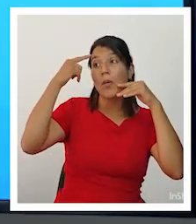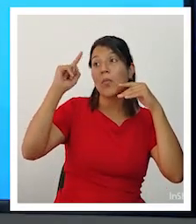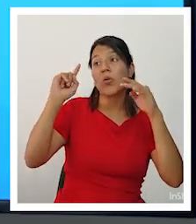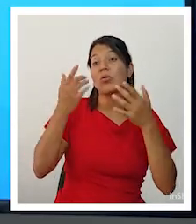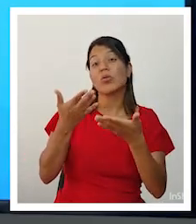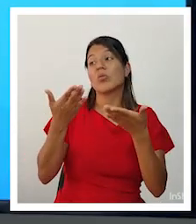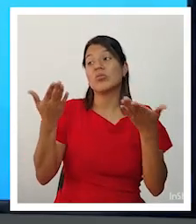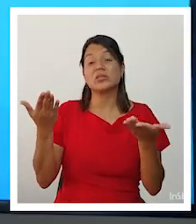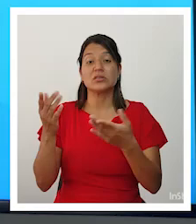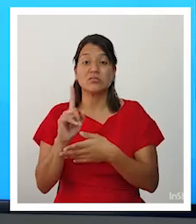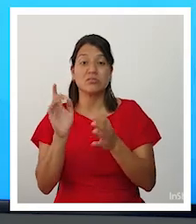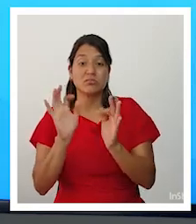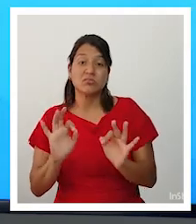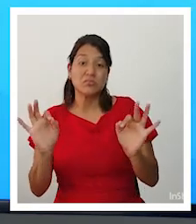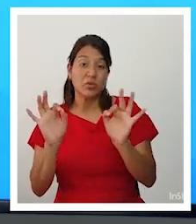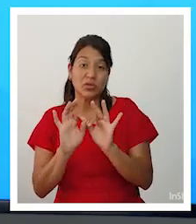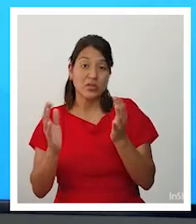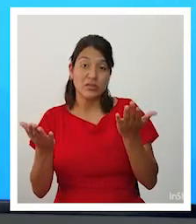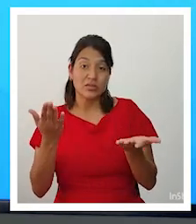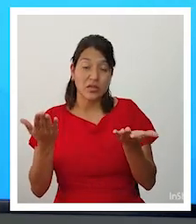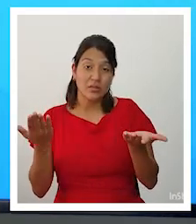banalidades, quizás.